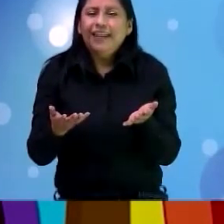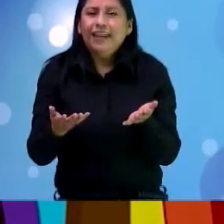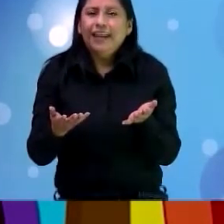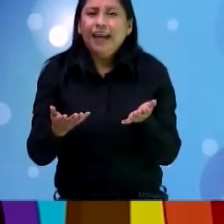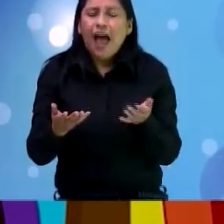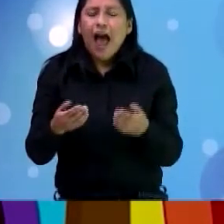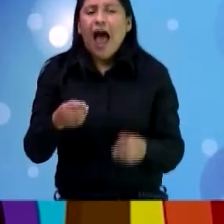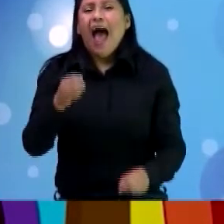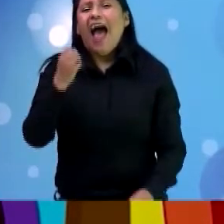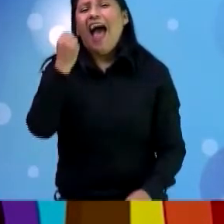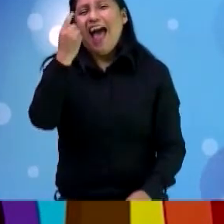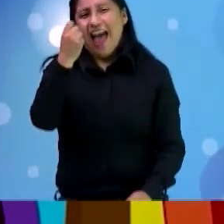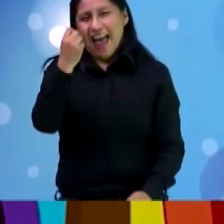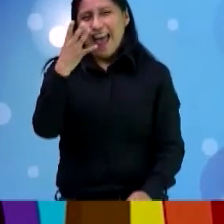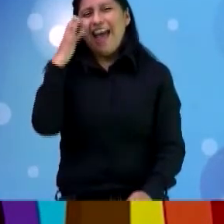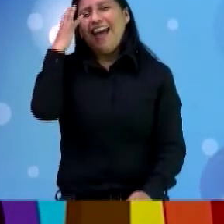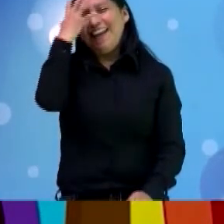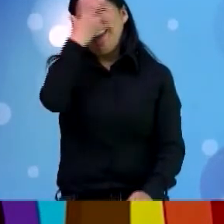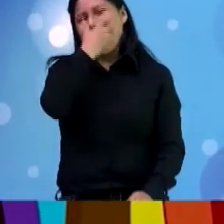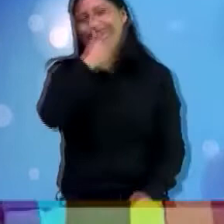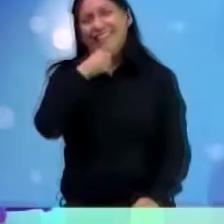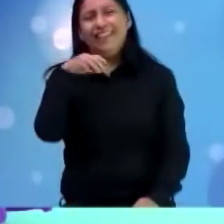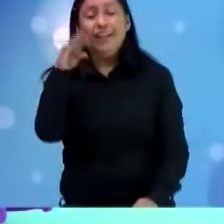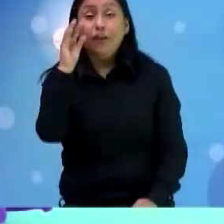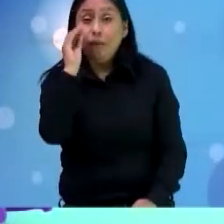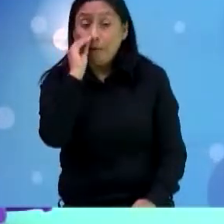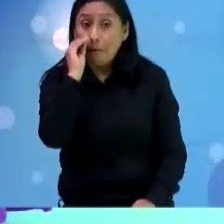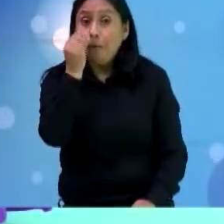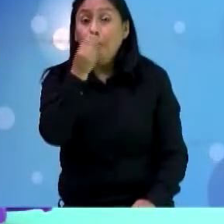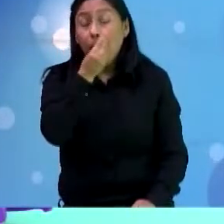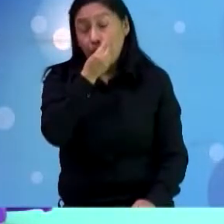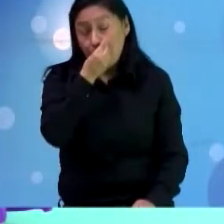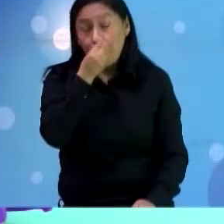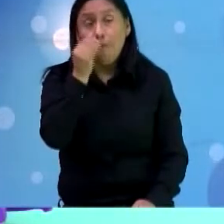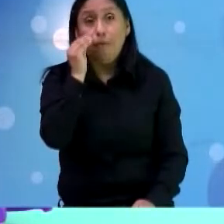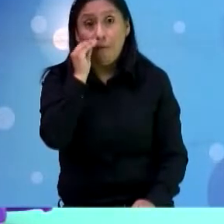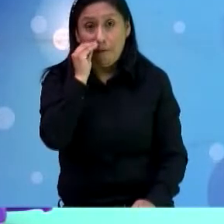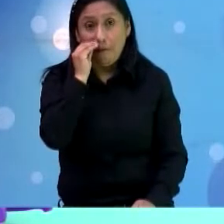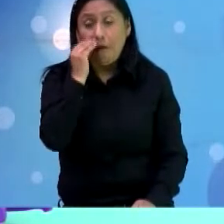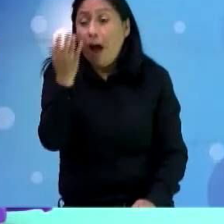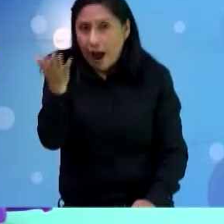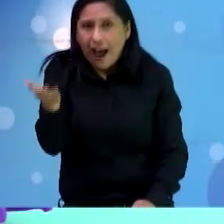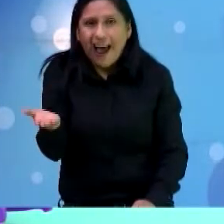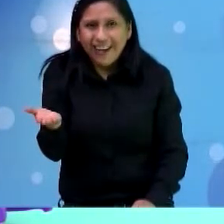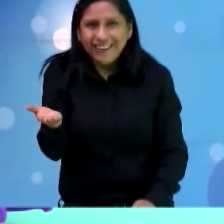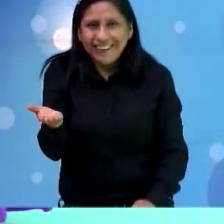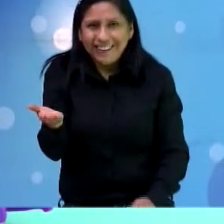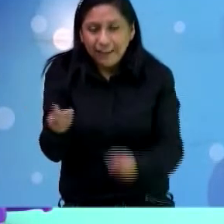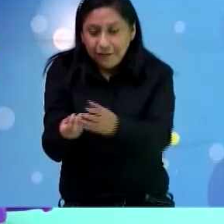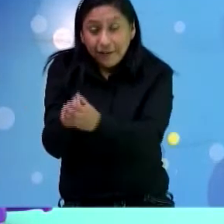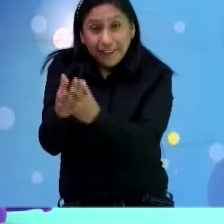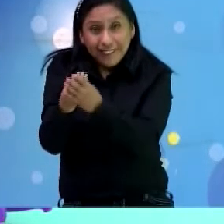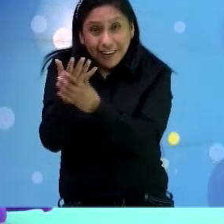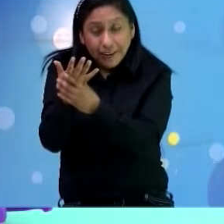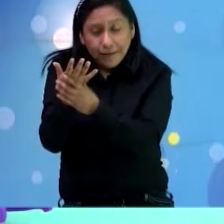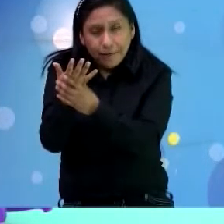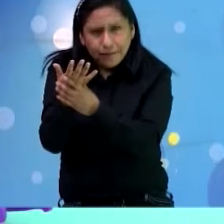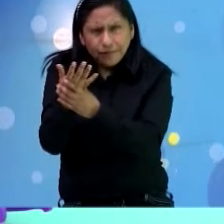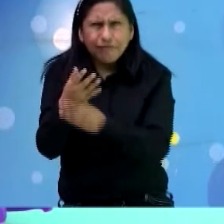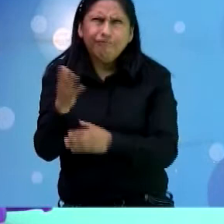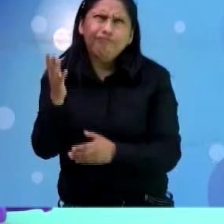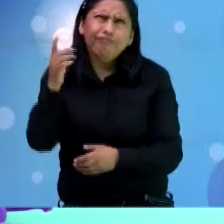Una hermosa flor. Es algo real, es algo que existe. Ahora aquí, ¿qué dibujo? A